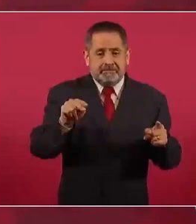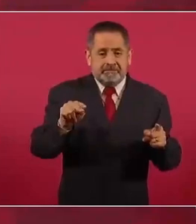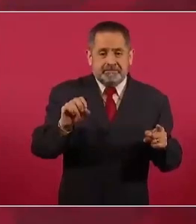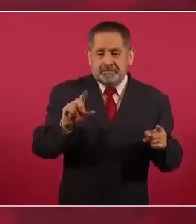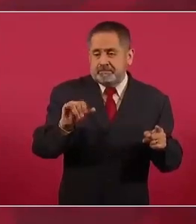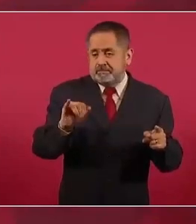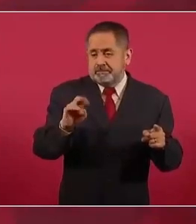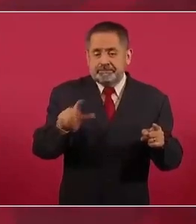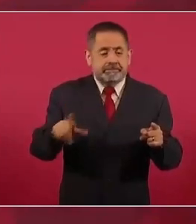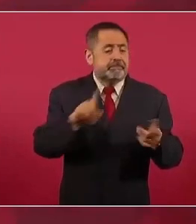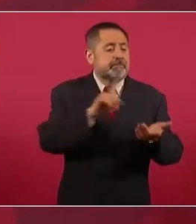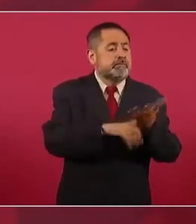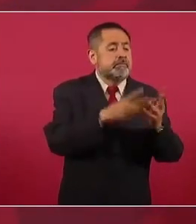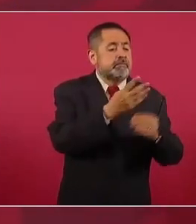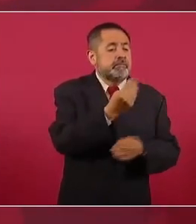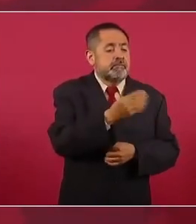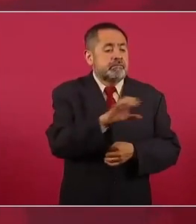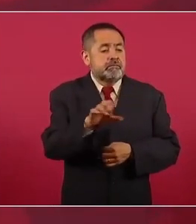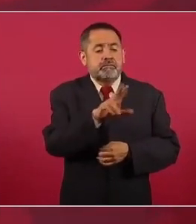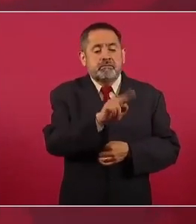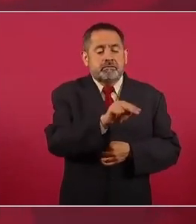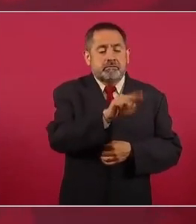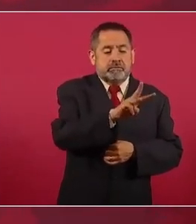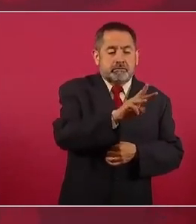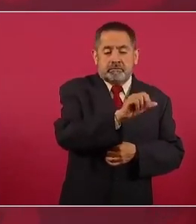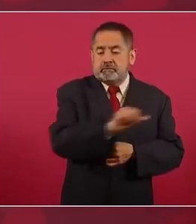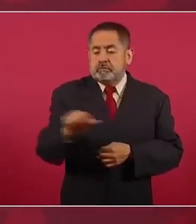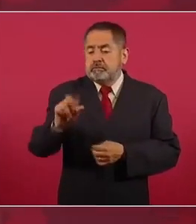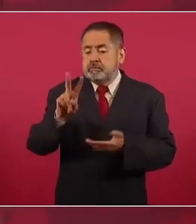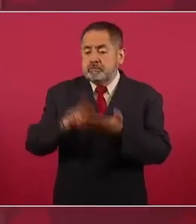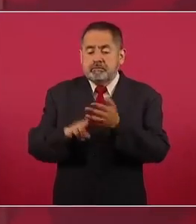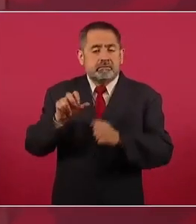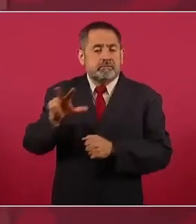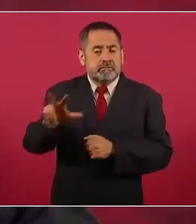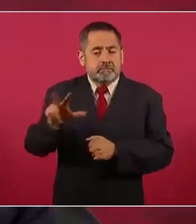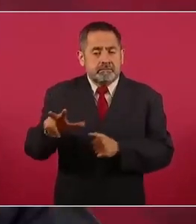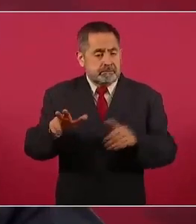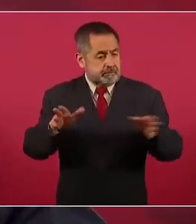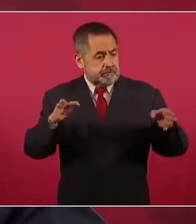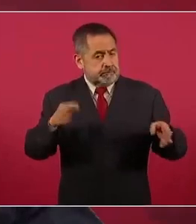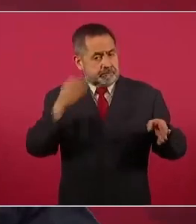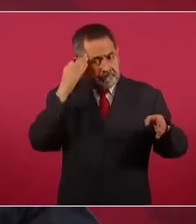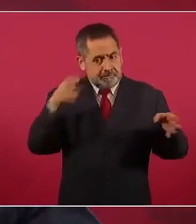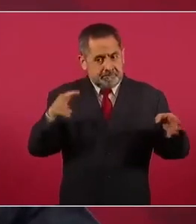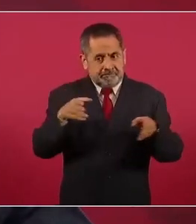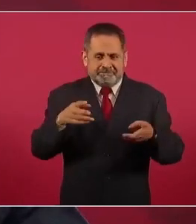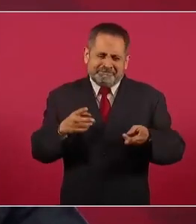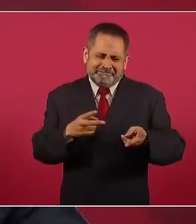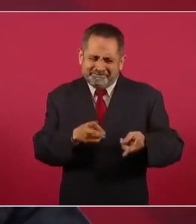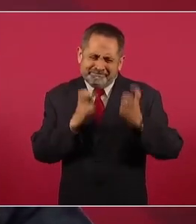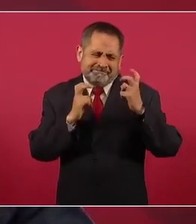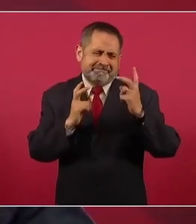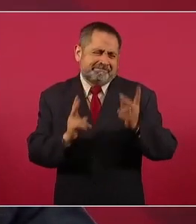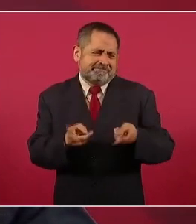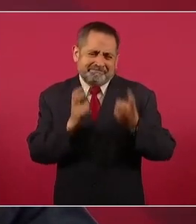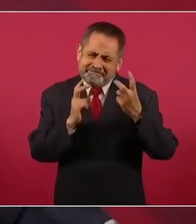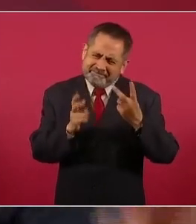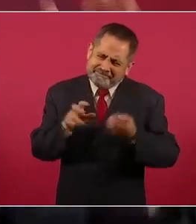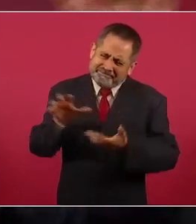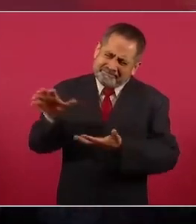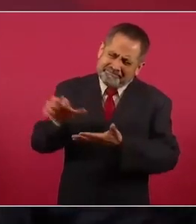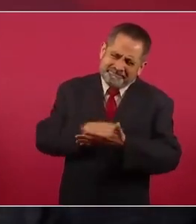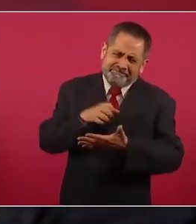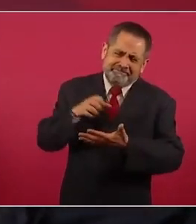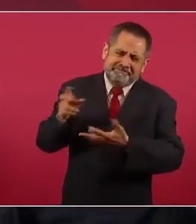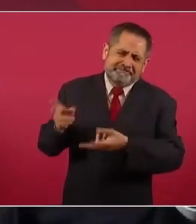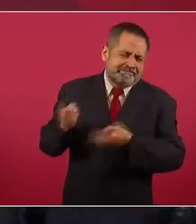neoliberal de 1983 hasta 2018. Cómo saquearon al país, pero